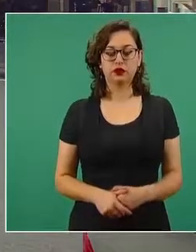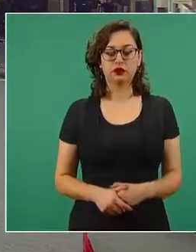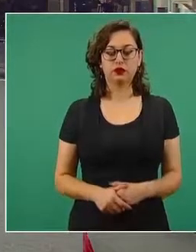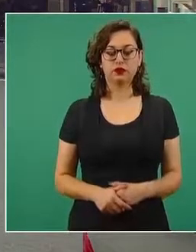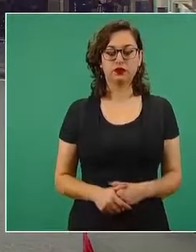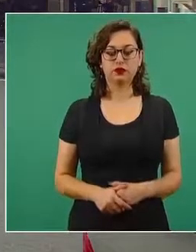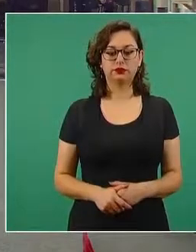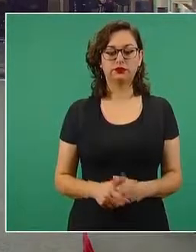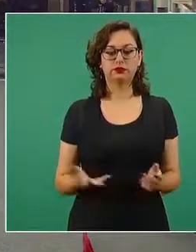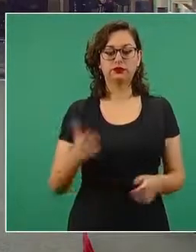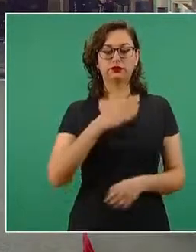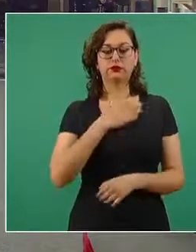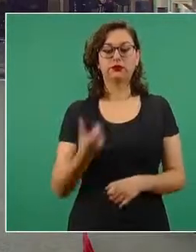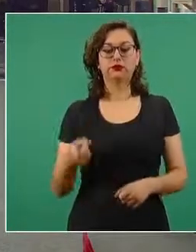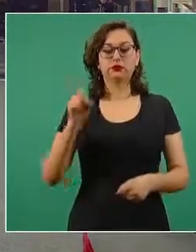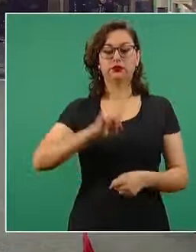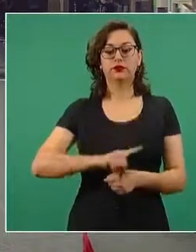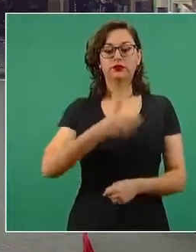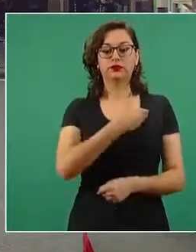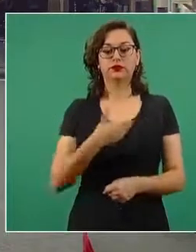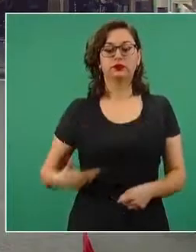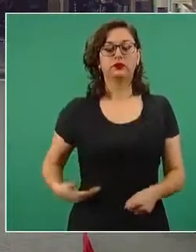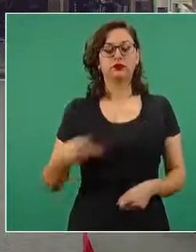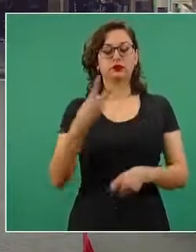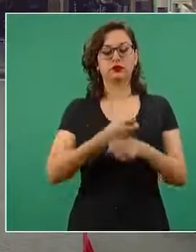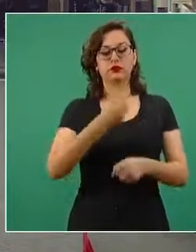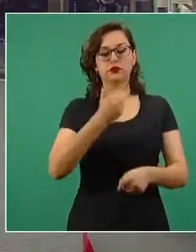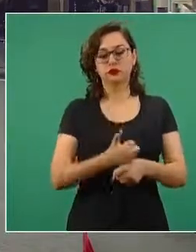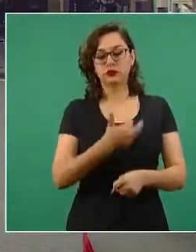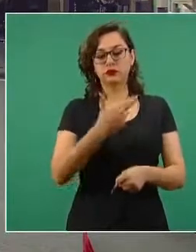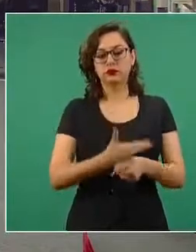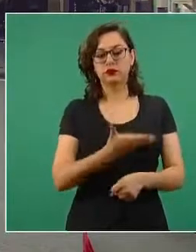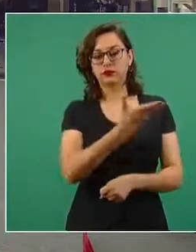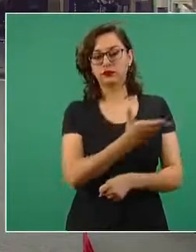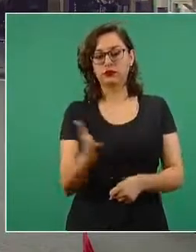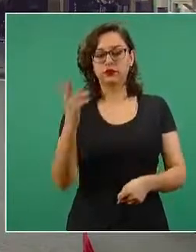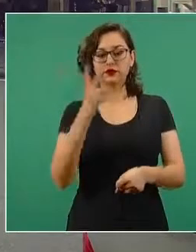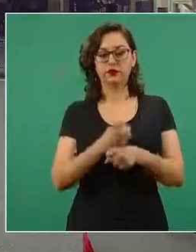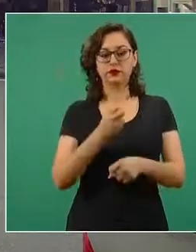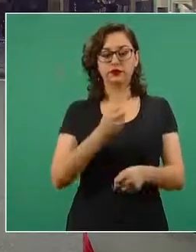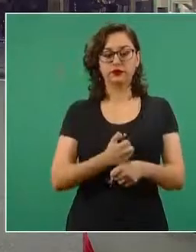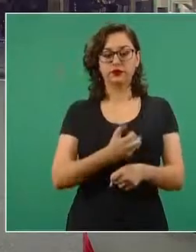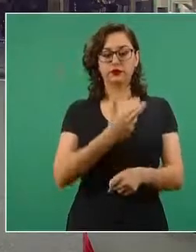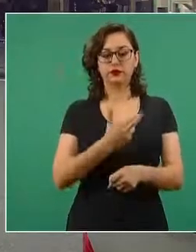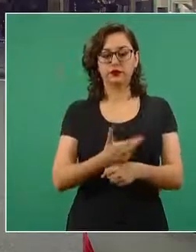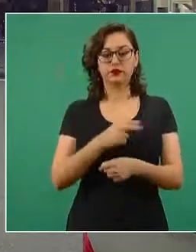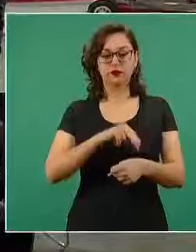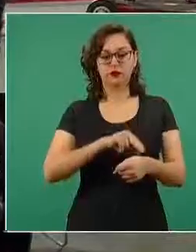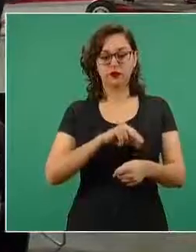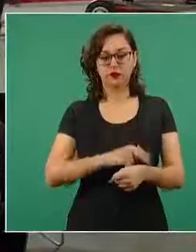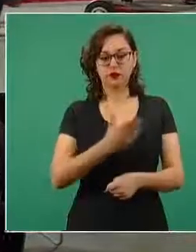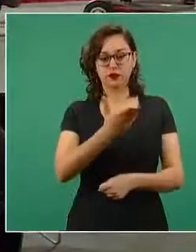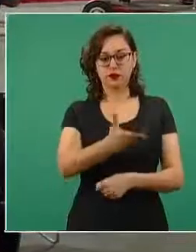Buenos días, señor presidente, señores secretarias, señores secretarios, subsecretario, doctor Ruy.